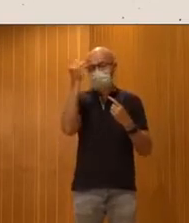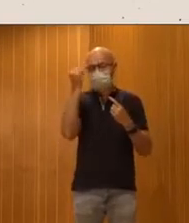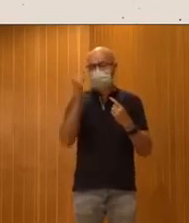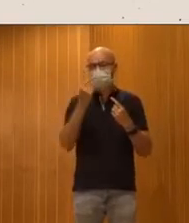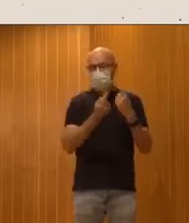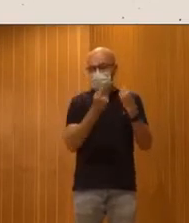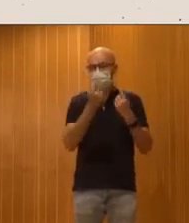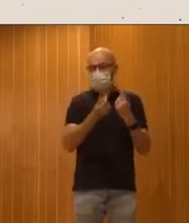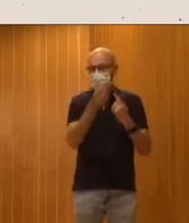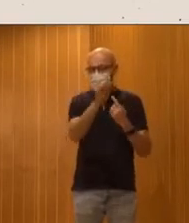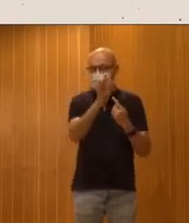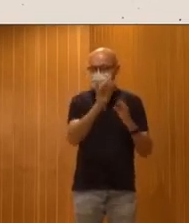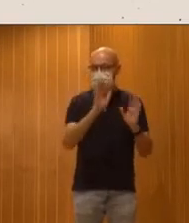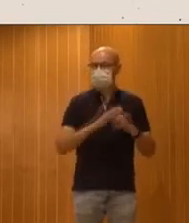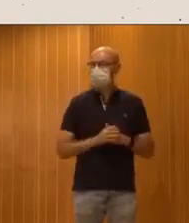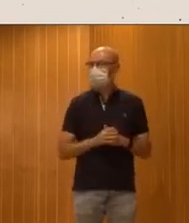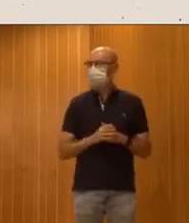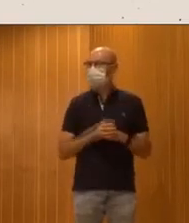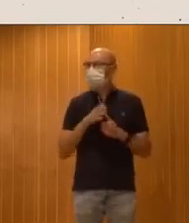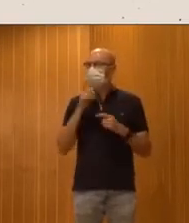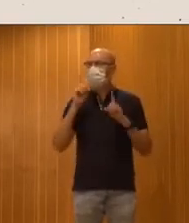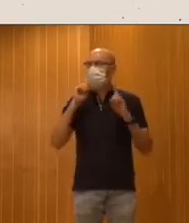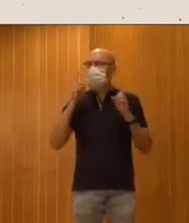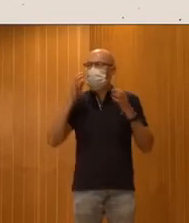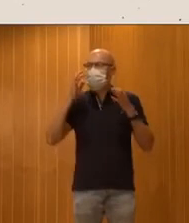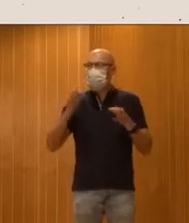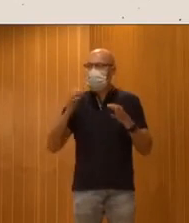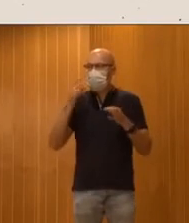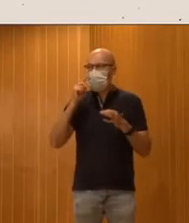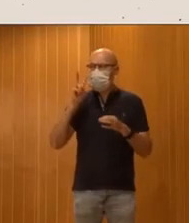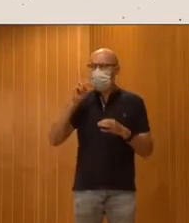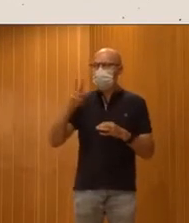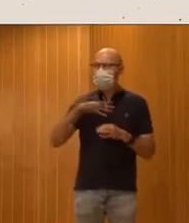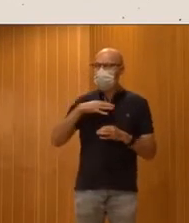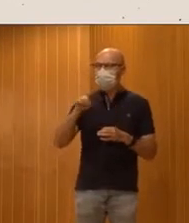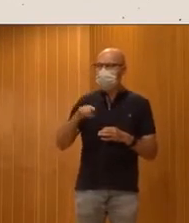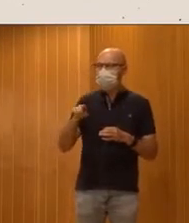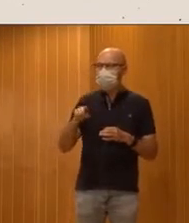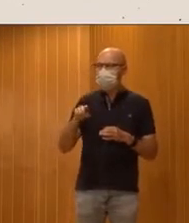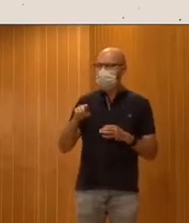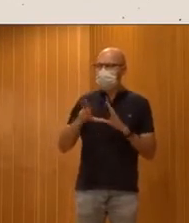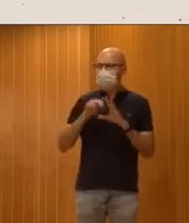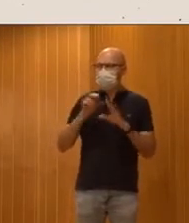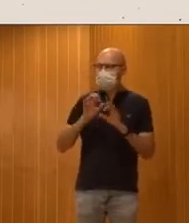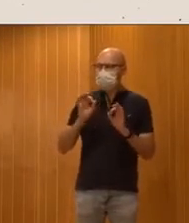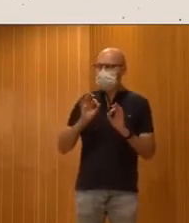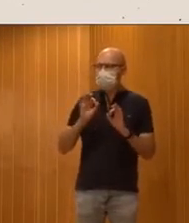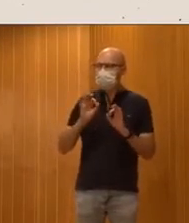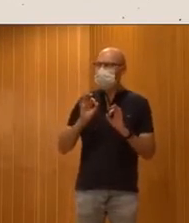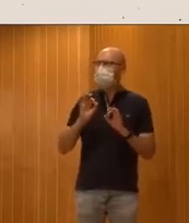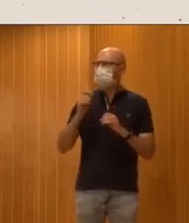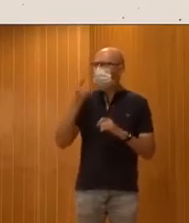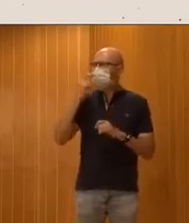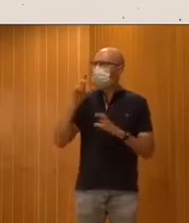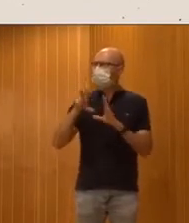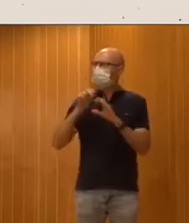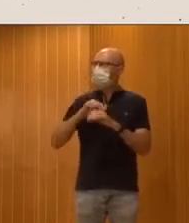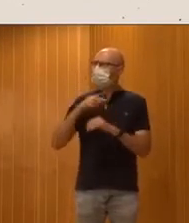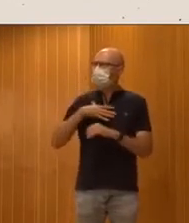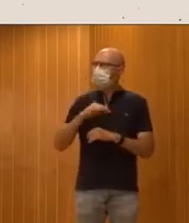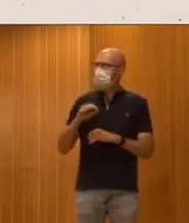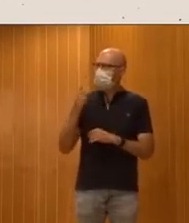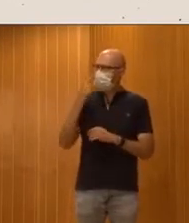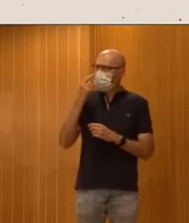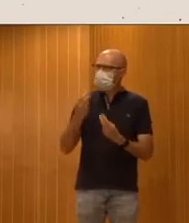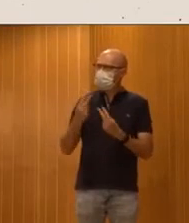A ver si este vídeo lo veis para que veáis un caso real. A ver. Uy, no. Ahí hay un vídeo, ¿puedes pinchar en él?